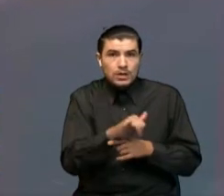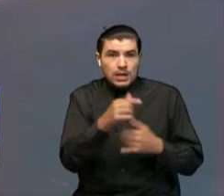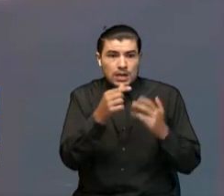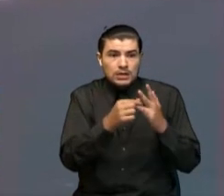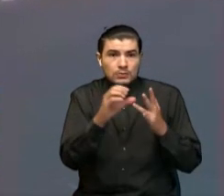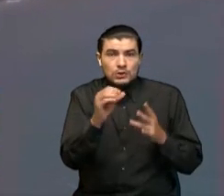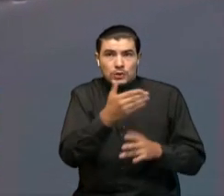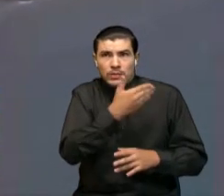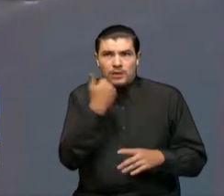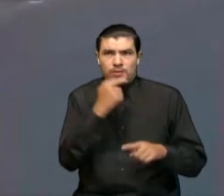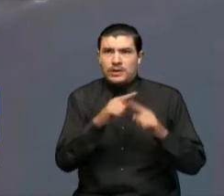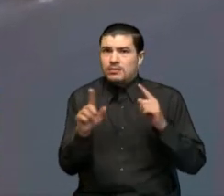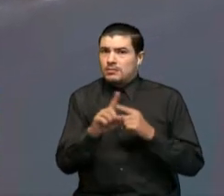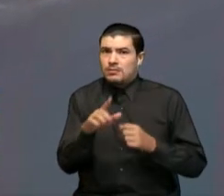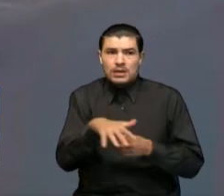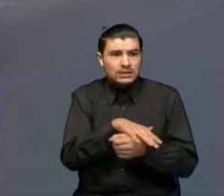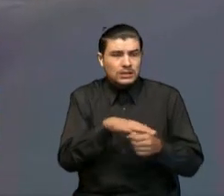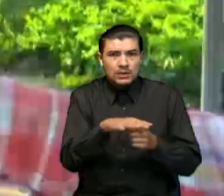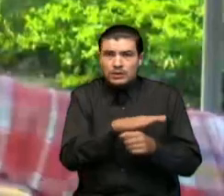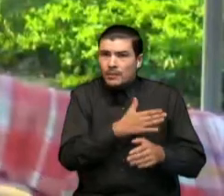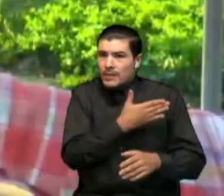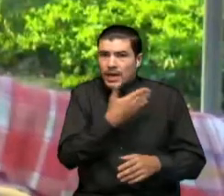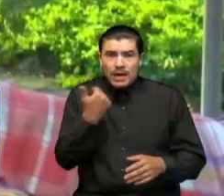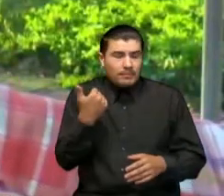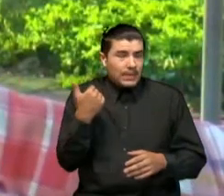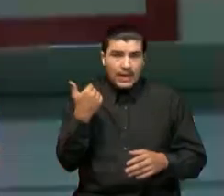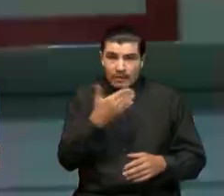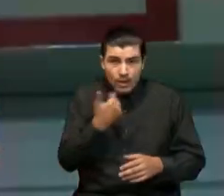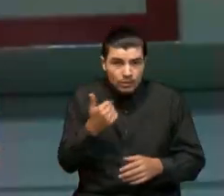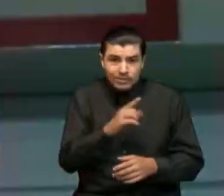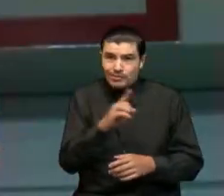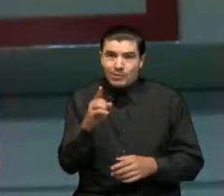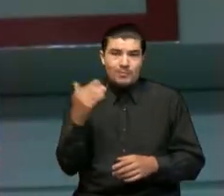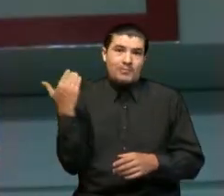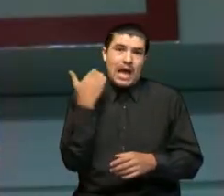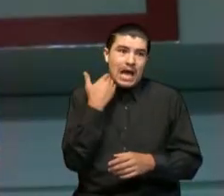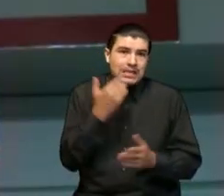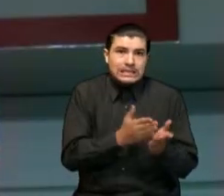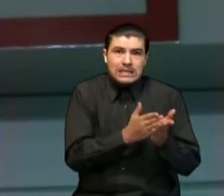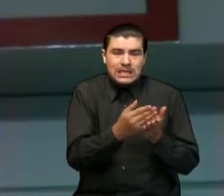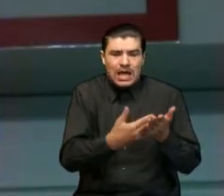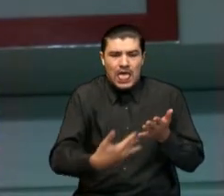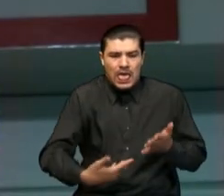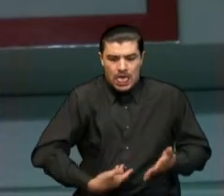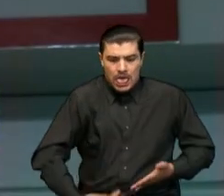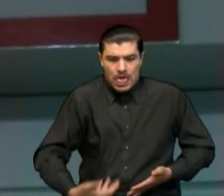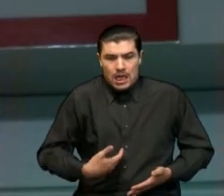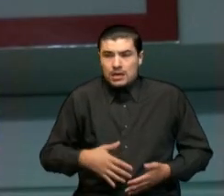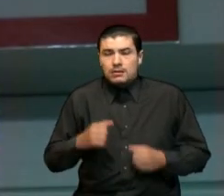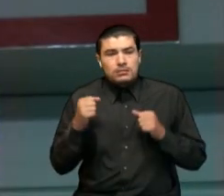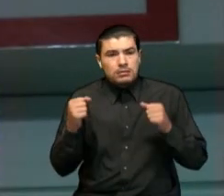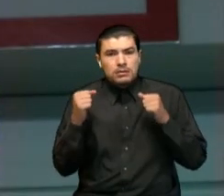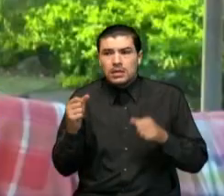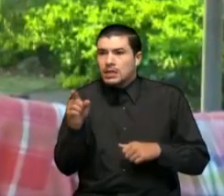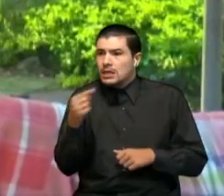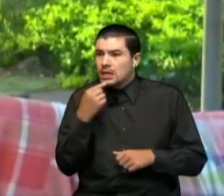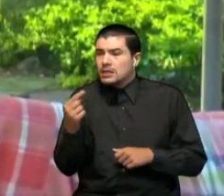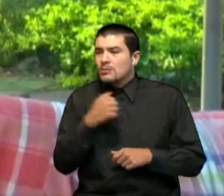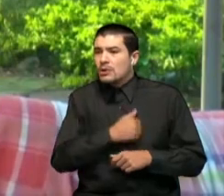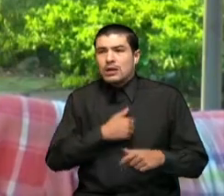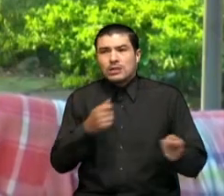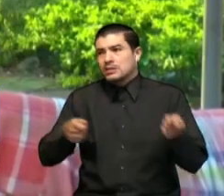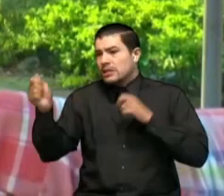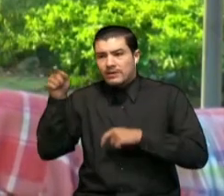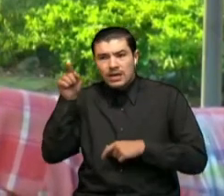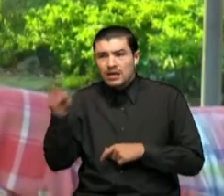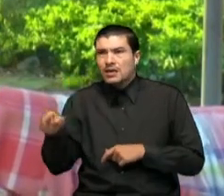mejoraría sin embargo la situación fue diferente siguió en las mismas entonces ella se desesperó y le dijo que la sacará de ahí yo